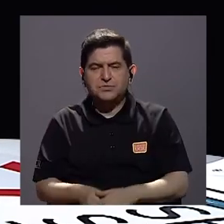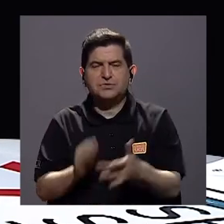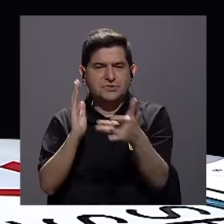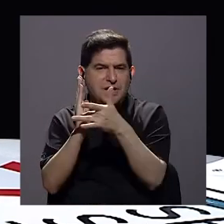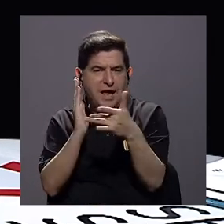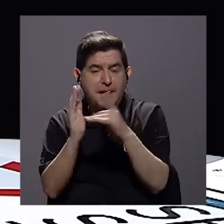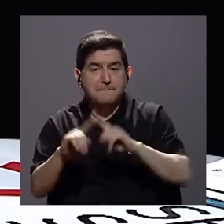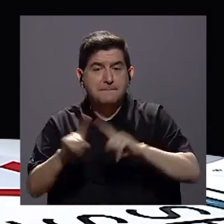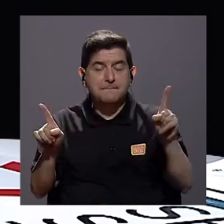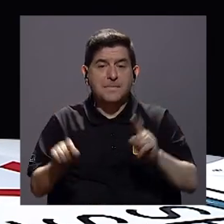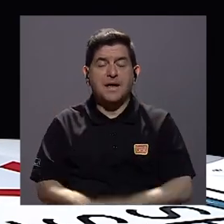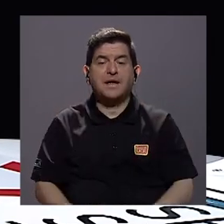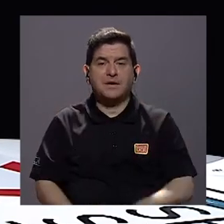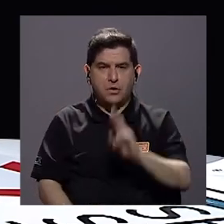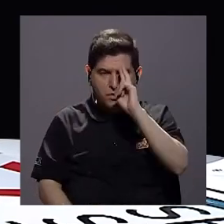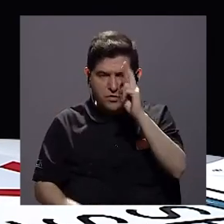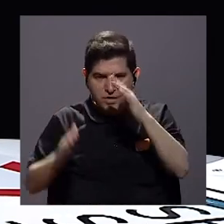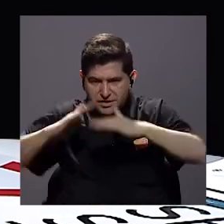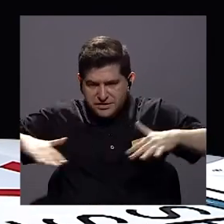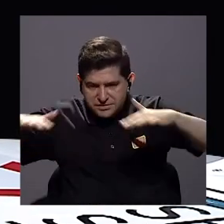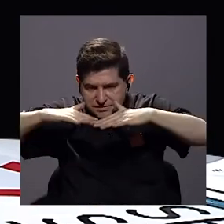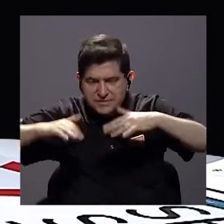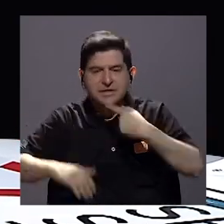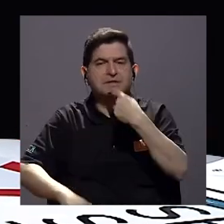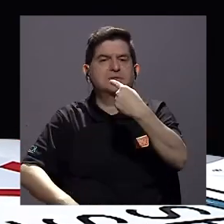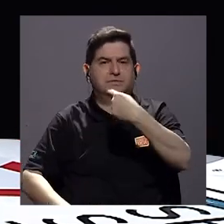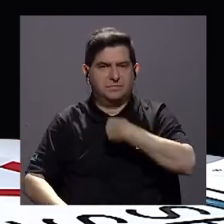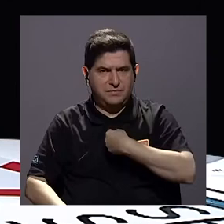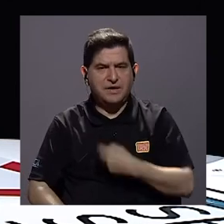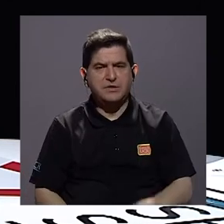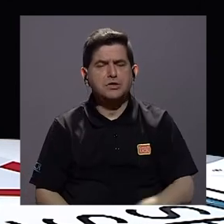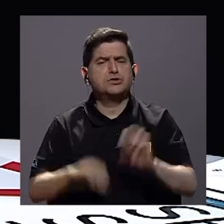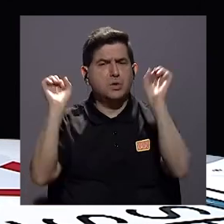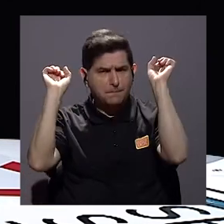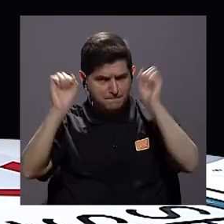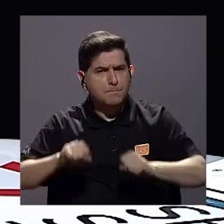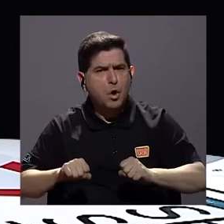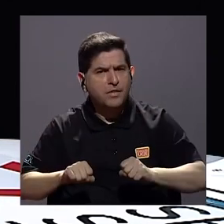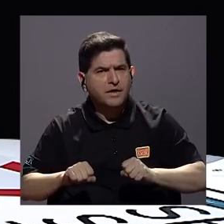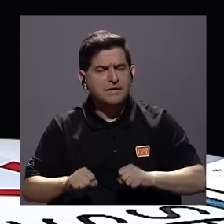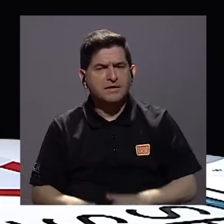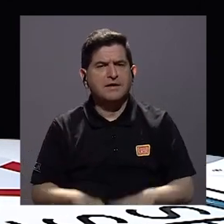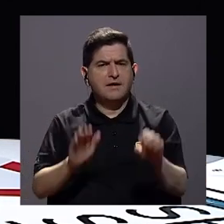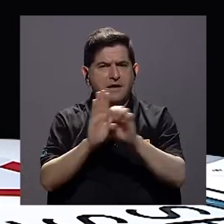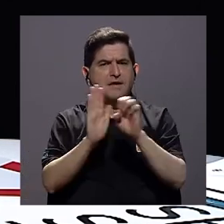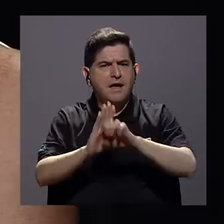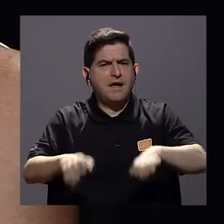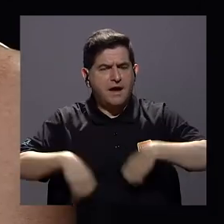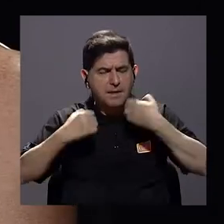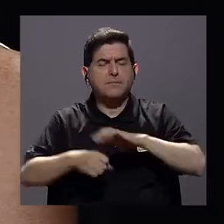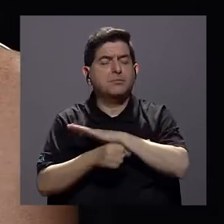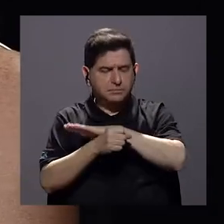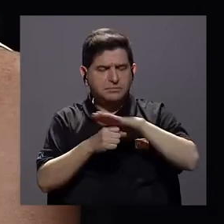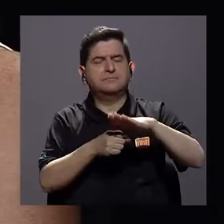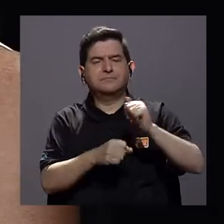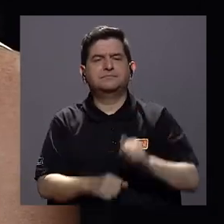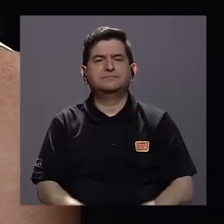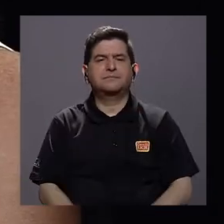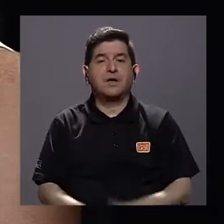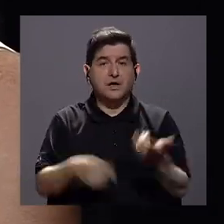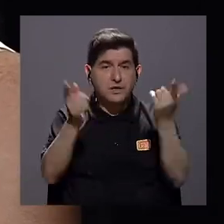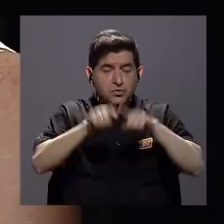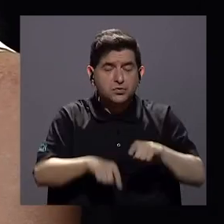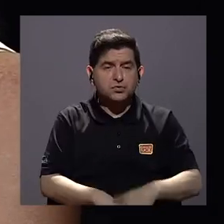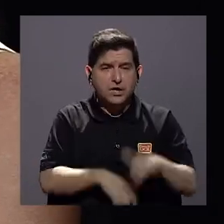tecnológico, pero a la vez ecológico, uh-huh. Usted me dice que es posible y que hay ejemplos de eso. Totalmente. Y se da tanto